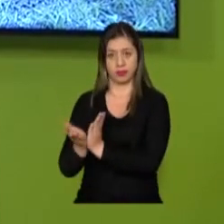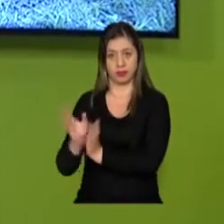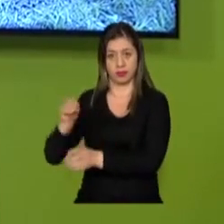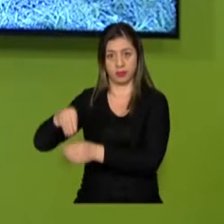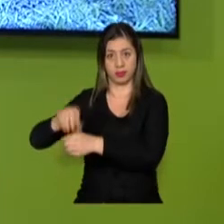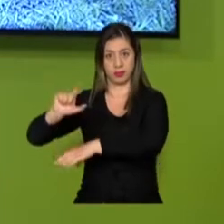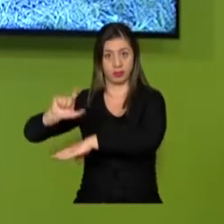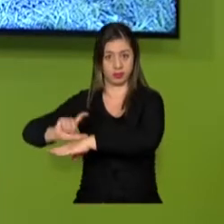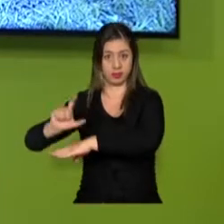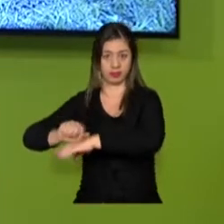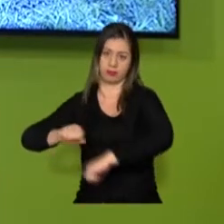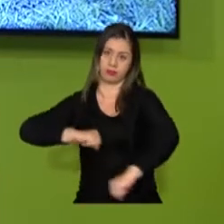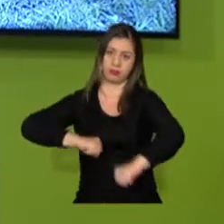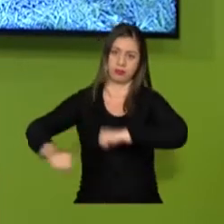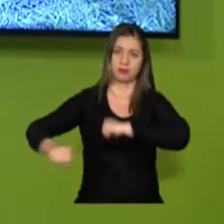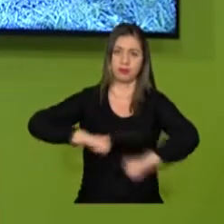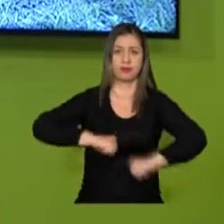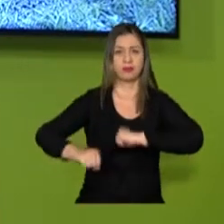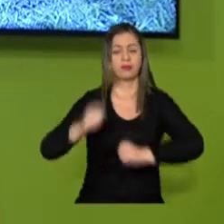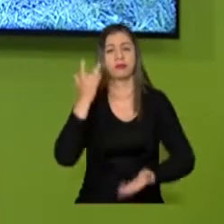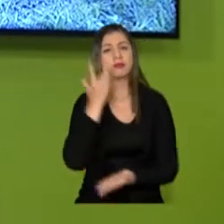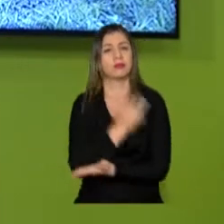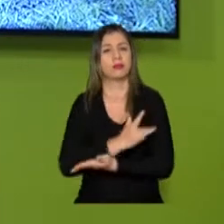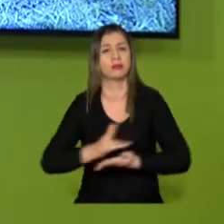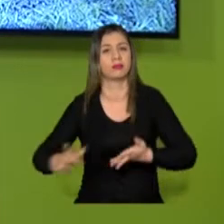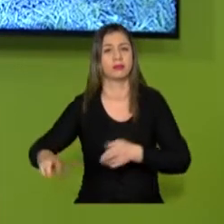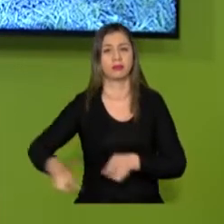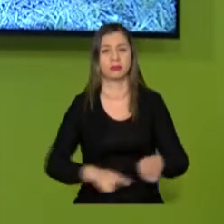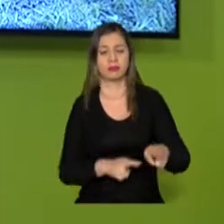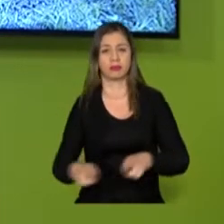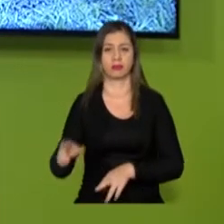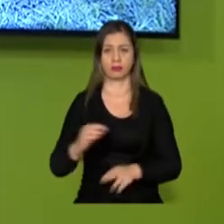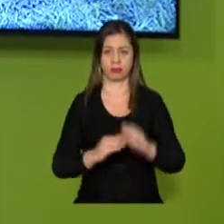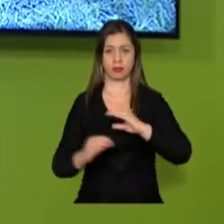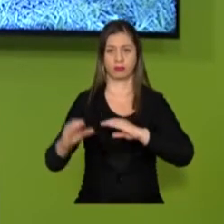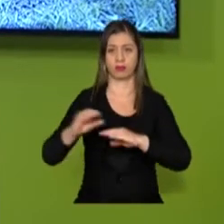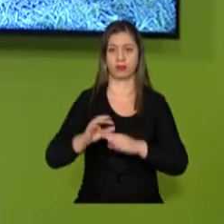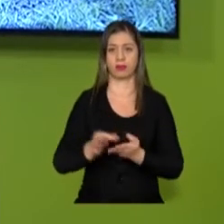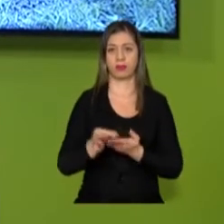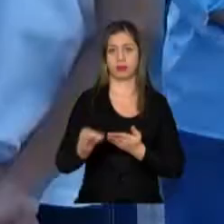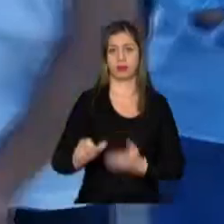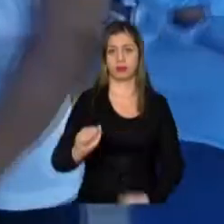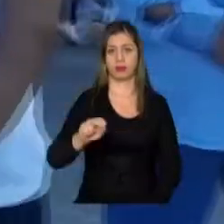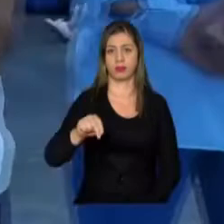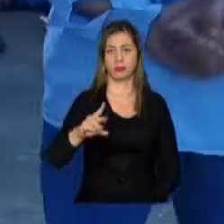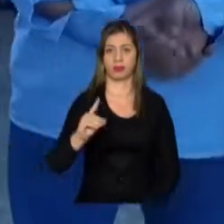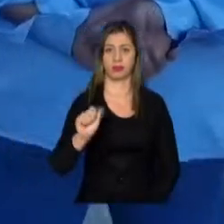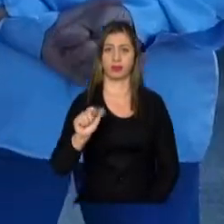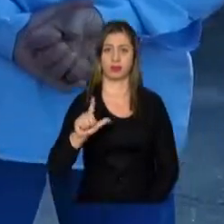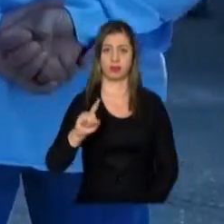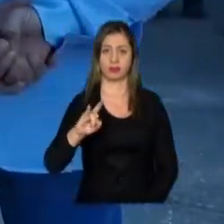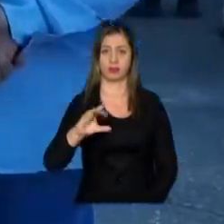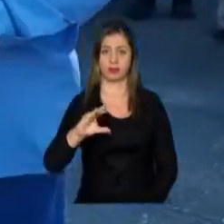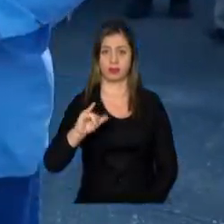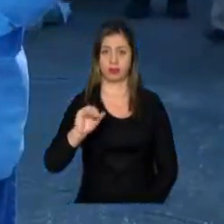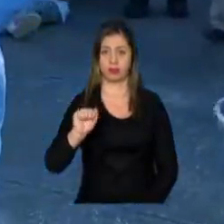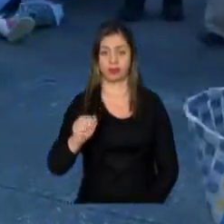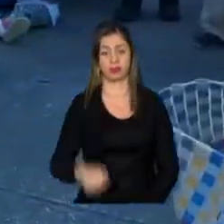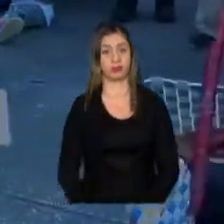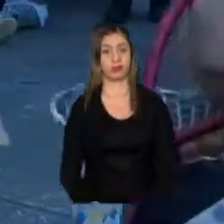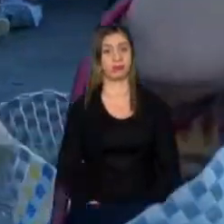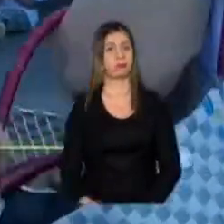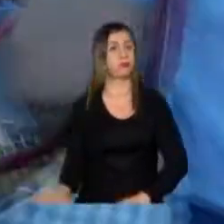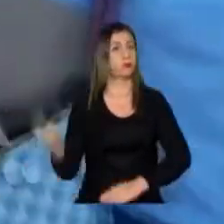educativa realizaron una jornada de limpieza en la ribera del río Cauca, en el municipio de Andalucía. En el marco del Día Mundial de